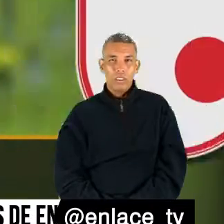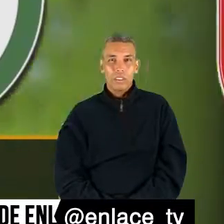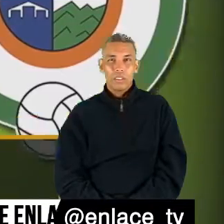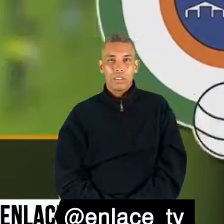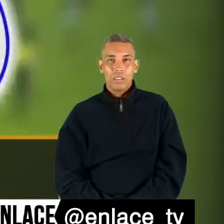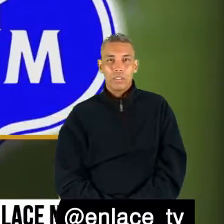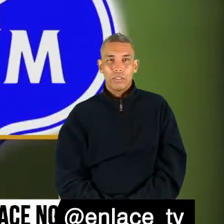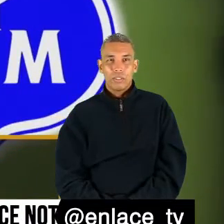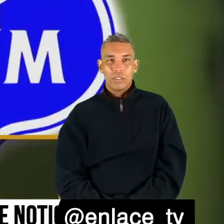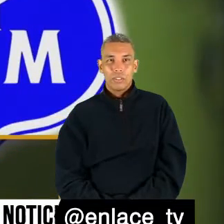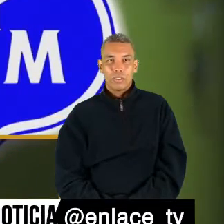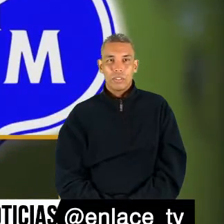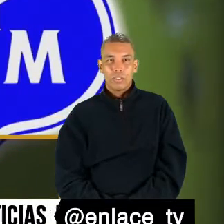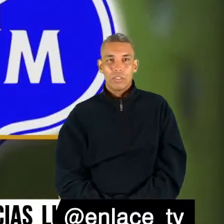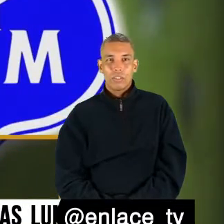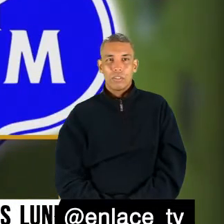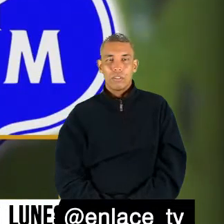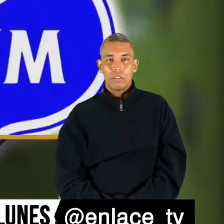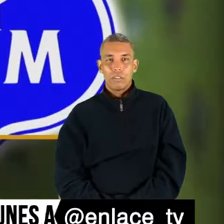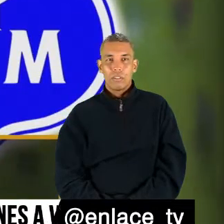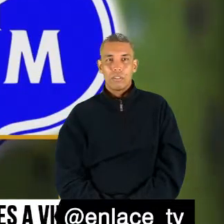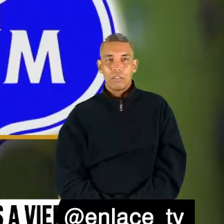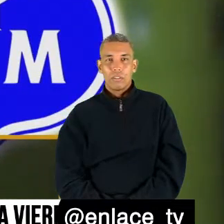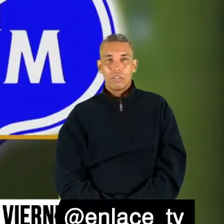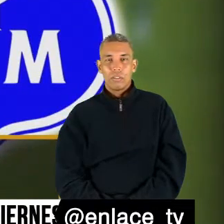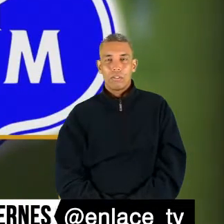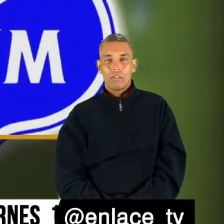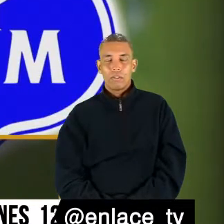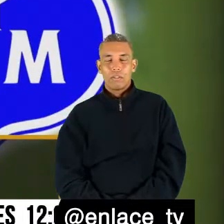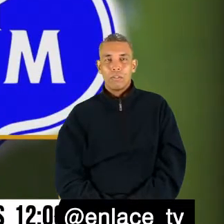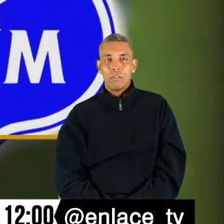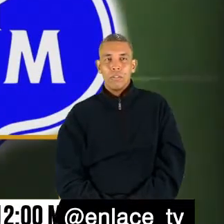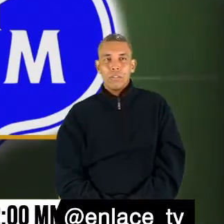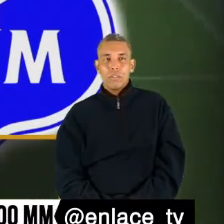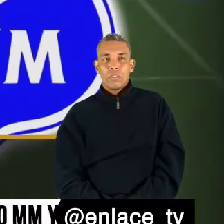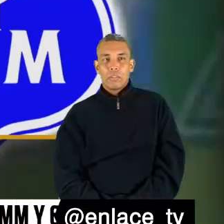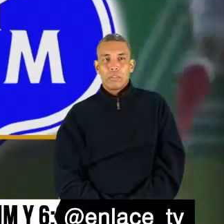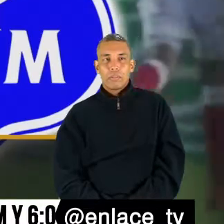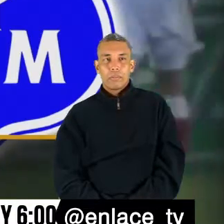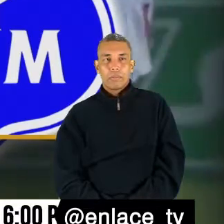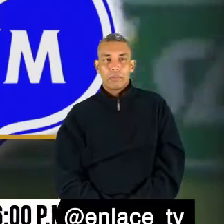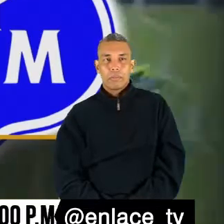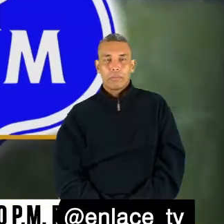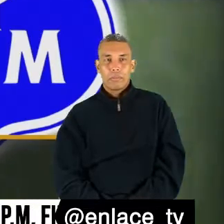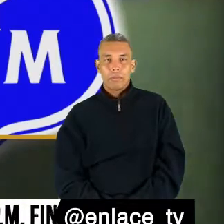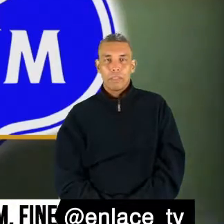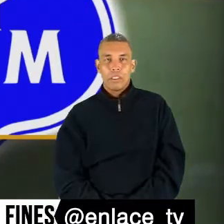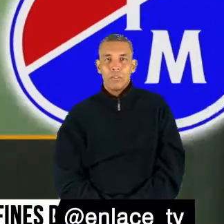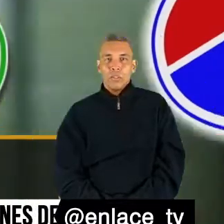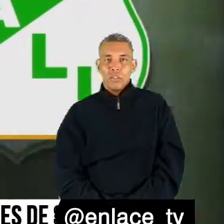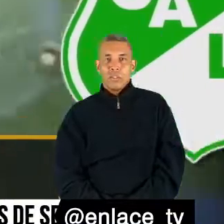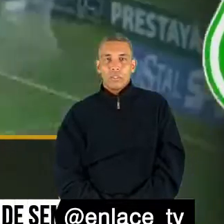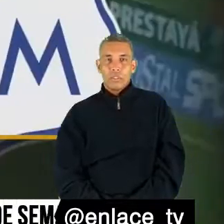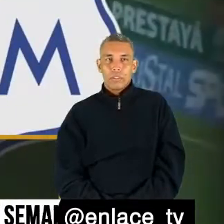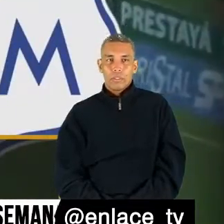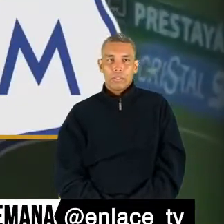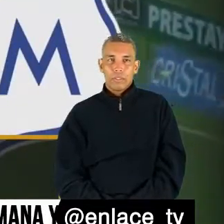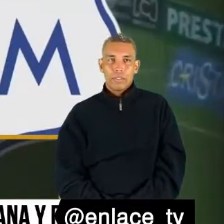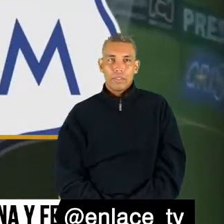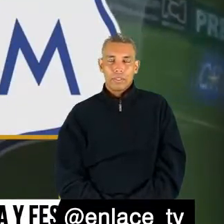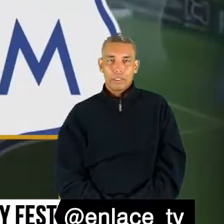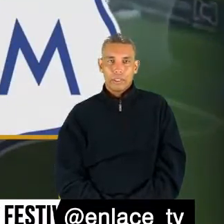noche. El Cali recibirá al Medellín en el estadio Palma Seca a las 6 de la tarde este jueves 2 de junio. El